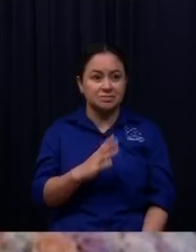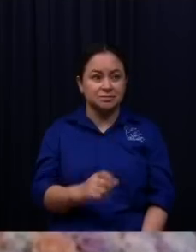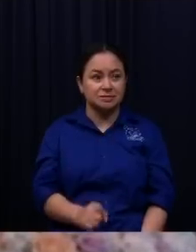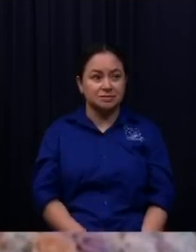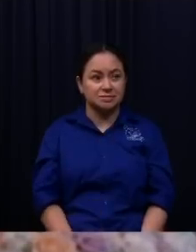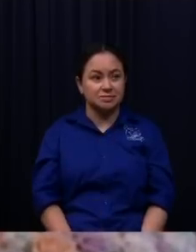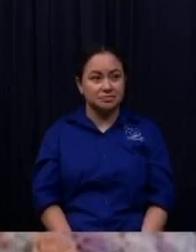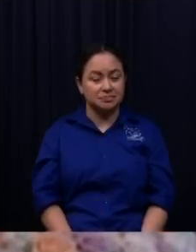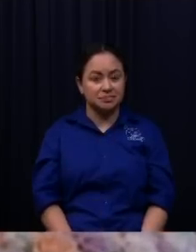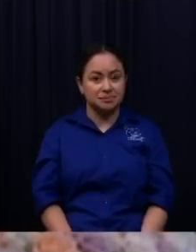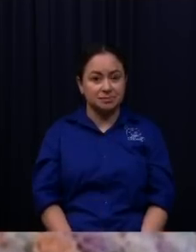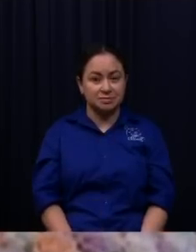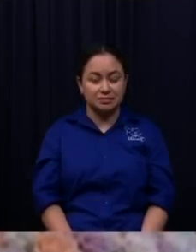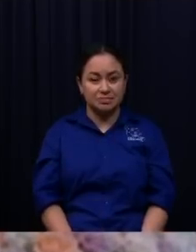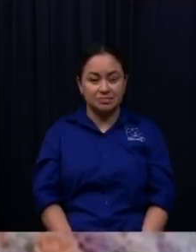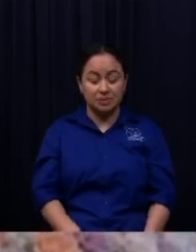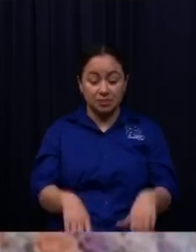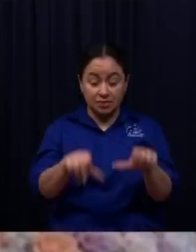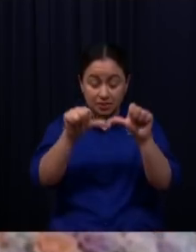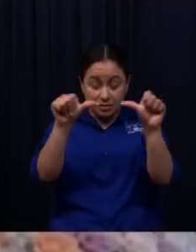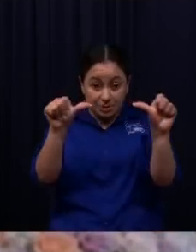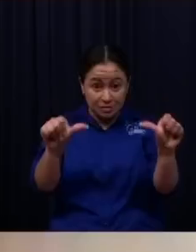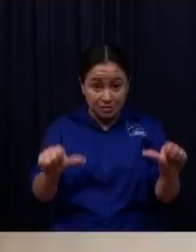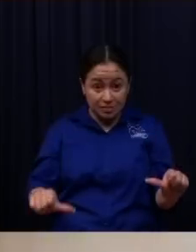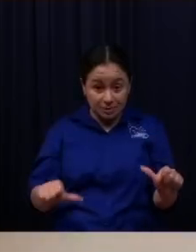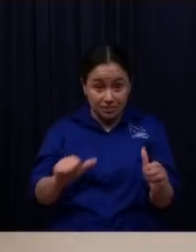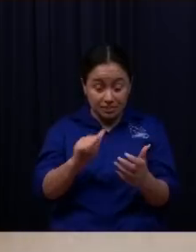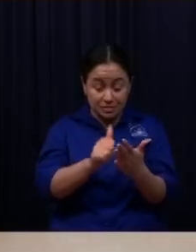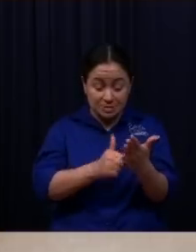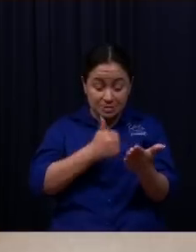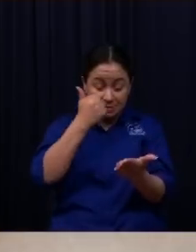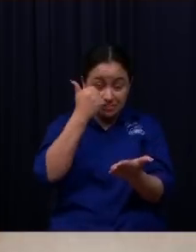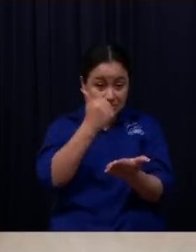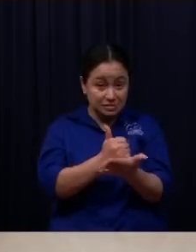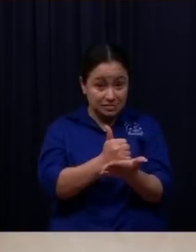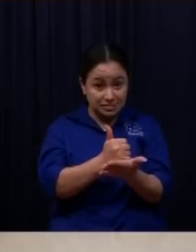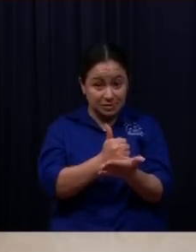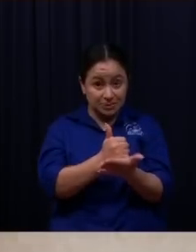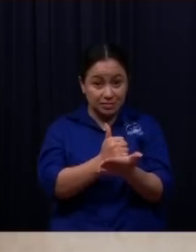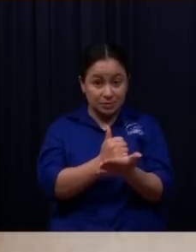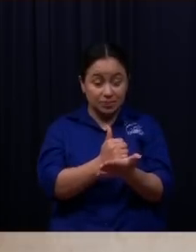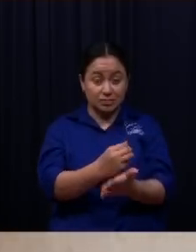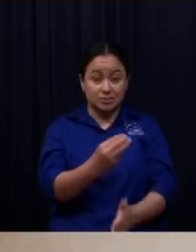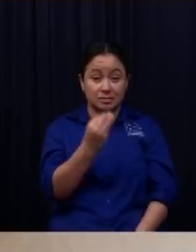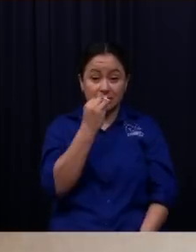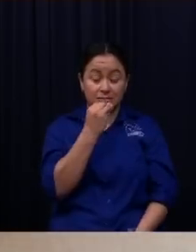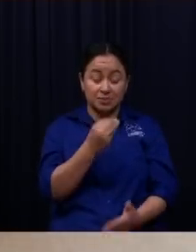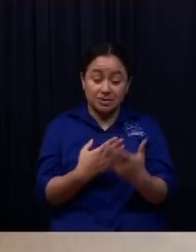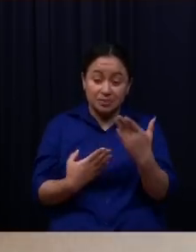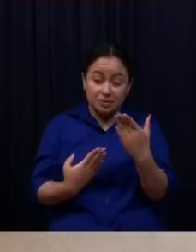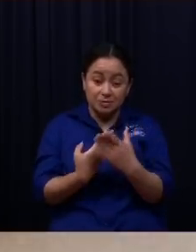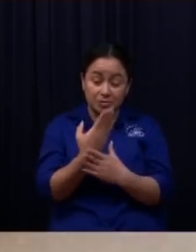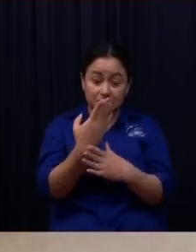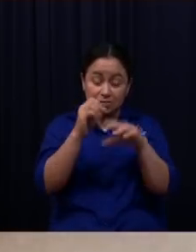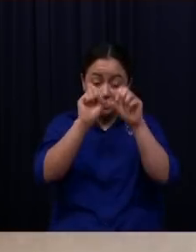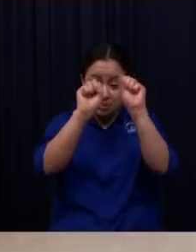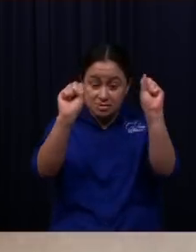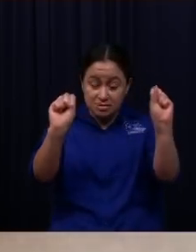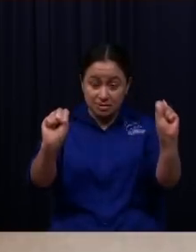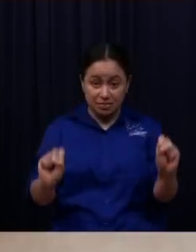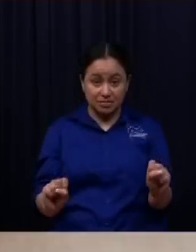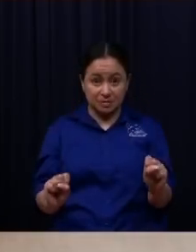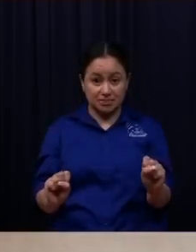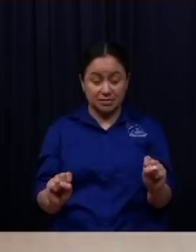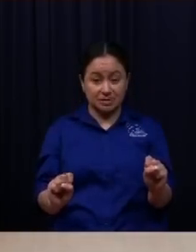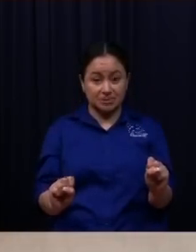Según el altar que se sella con la comida nueva, tenemos un gran sacerdote, un gran sumo sacerdote.